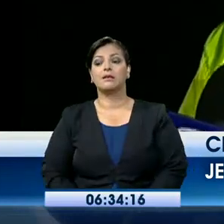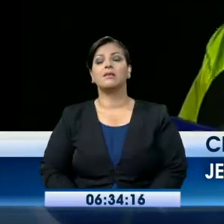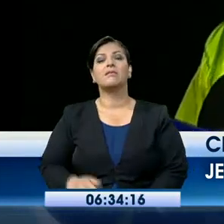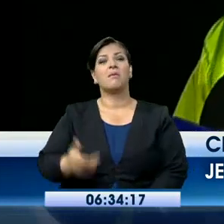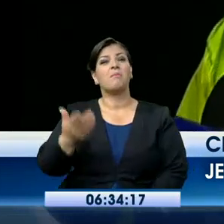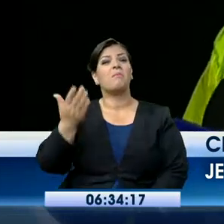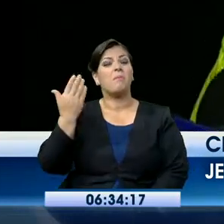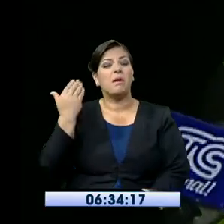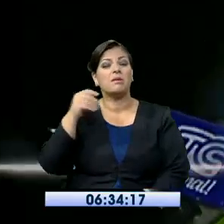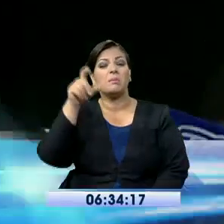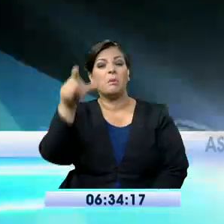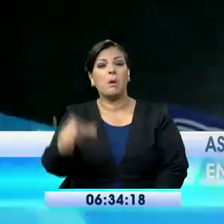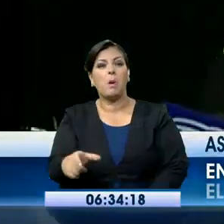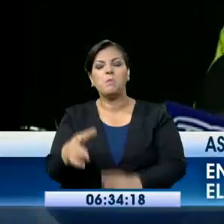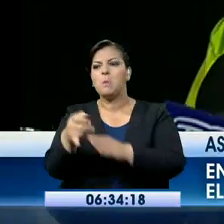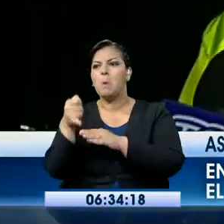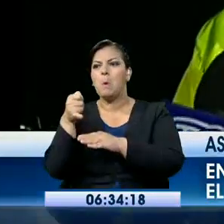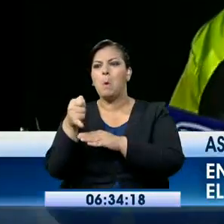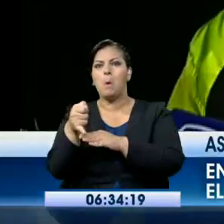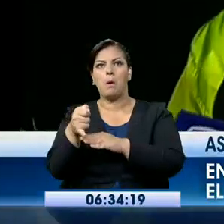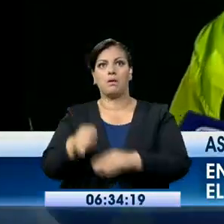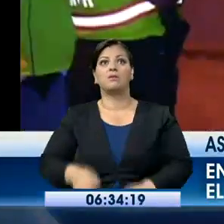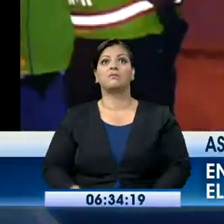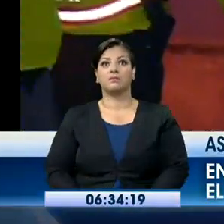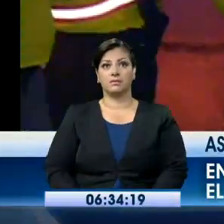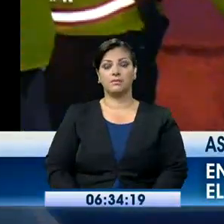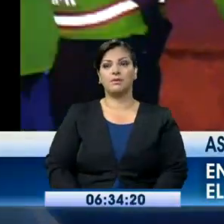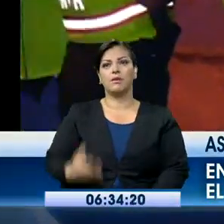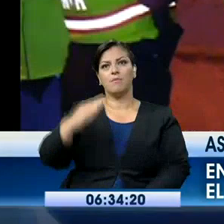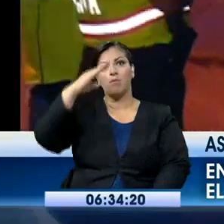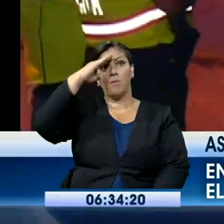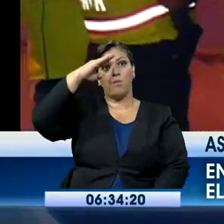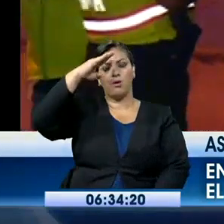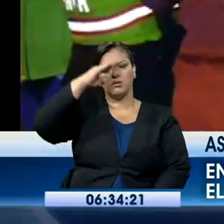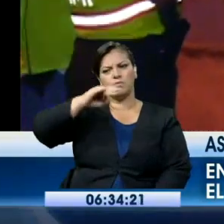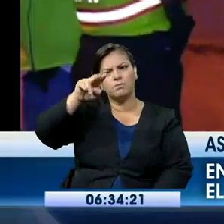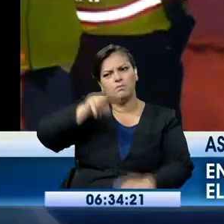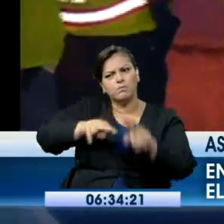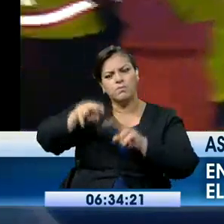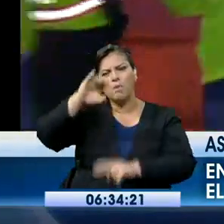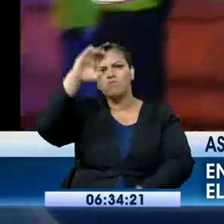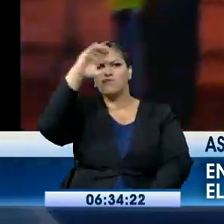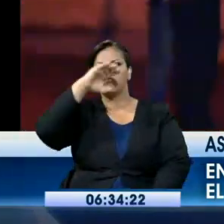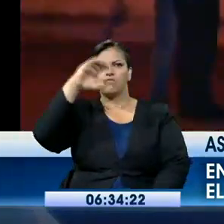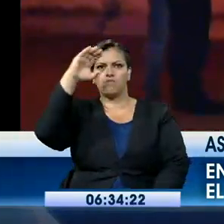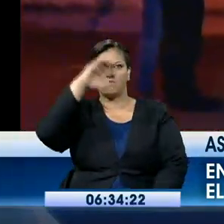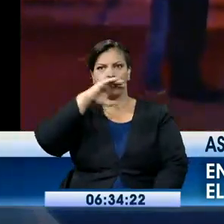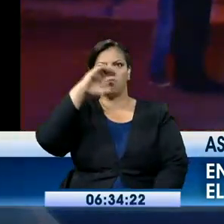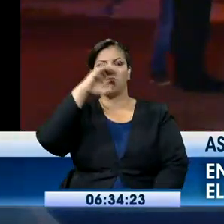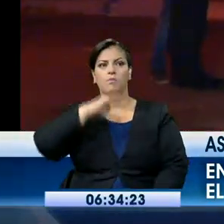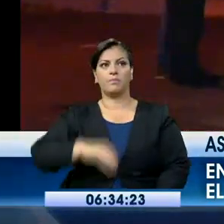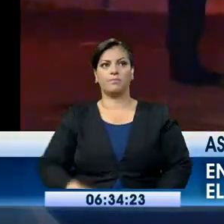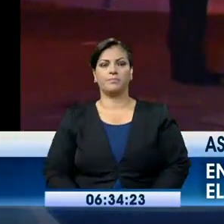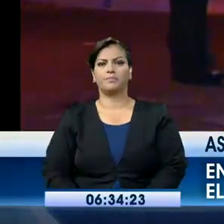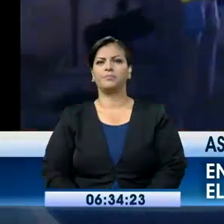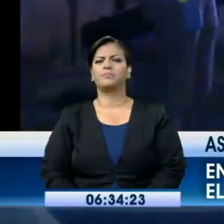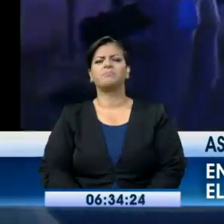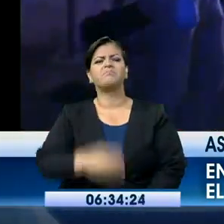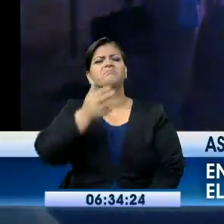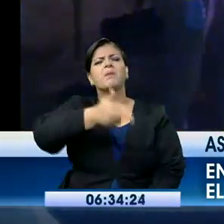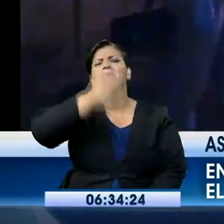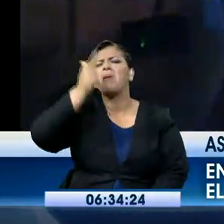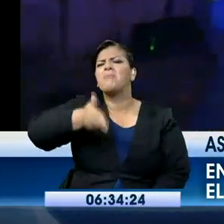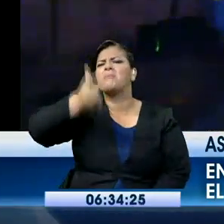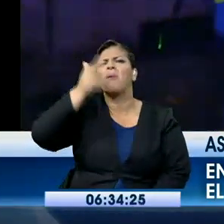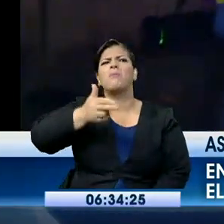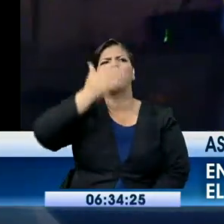estado comprometido con actos ilícitos. El hecho de sangre obedecería a una disputa de territorio para